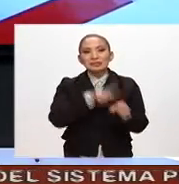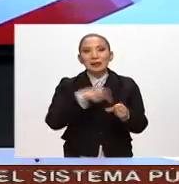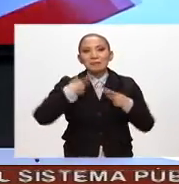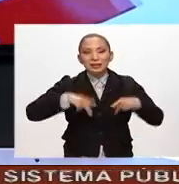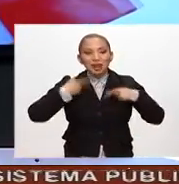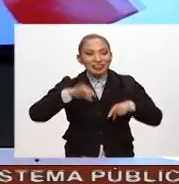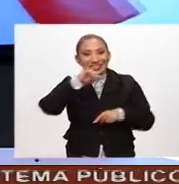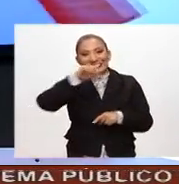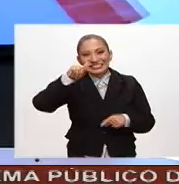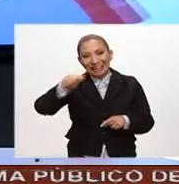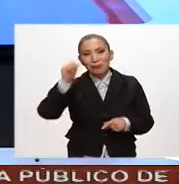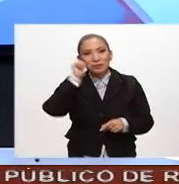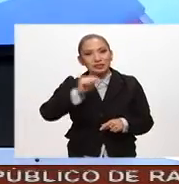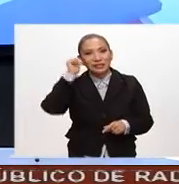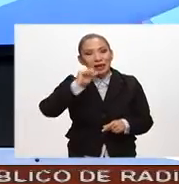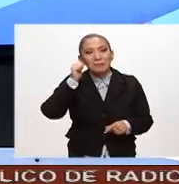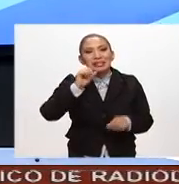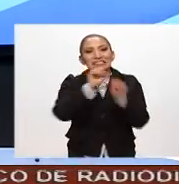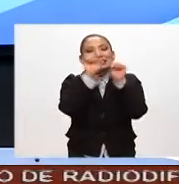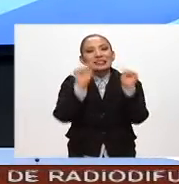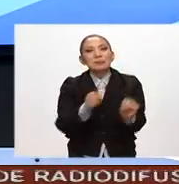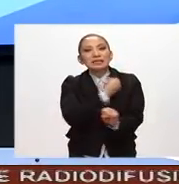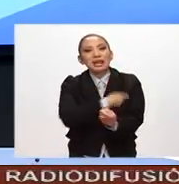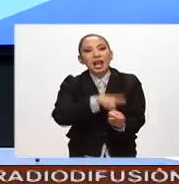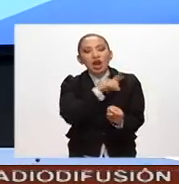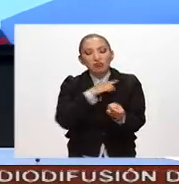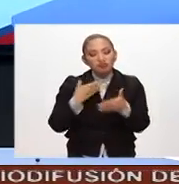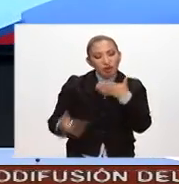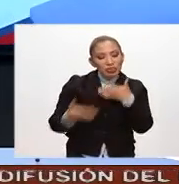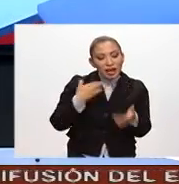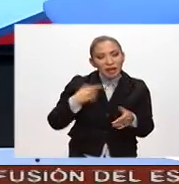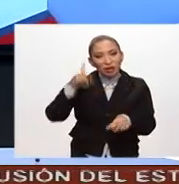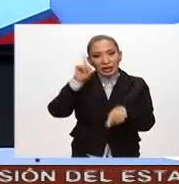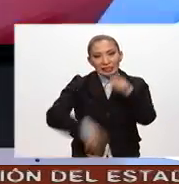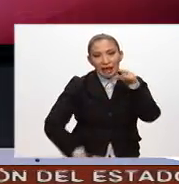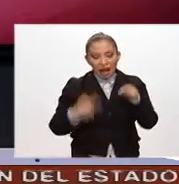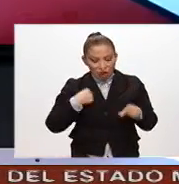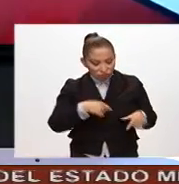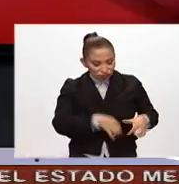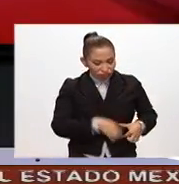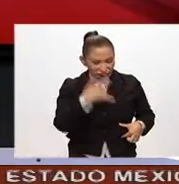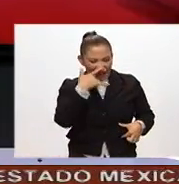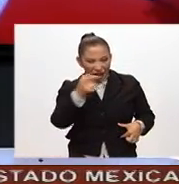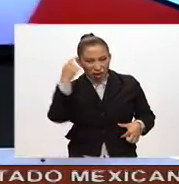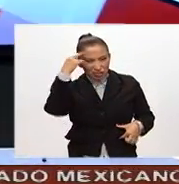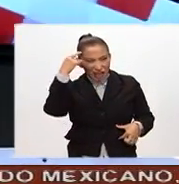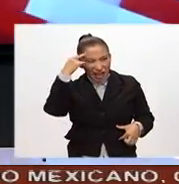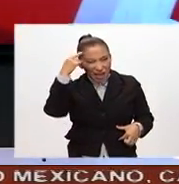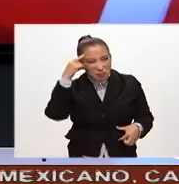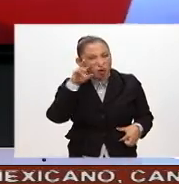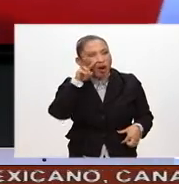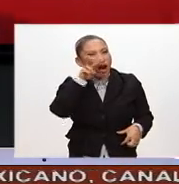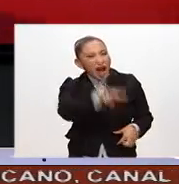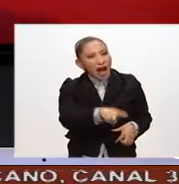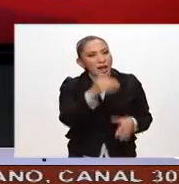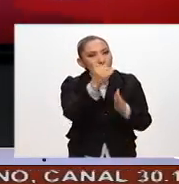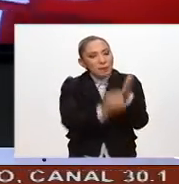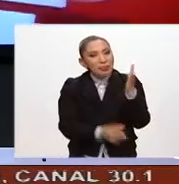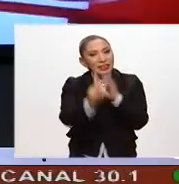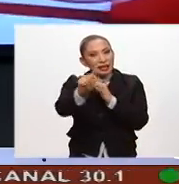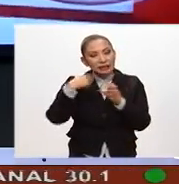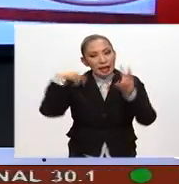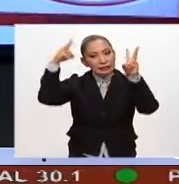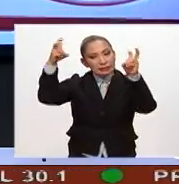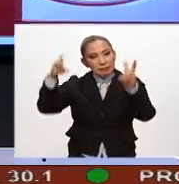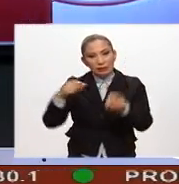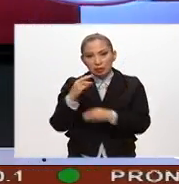Especialistas del ISSSTE, como siempre en nuestro sistema de salud a la vanguardia, extirparon con éxito un raro tumor cerebral, del cual existen menos de 30